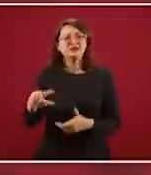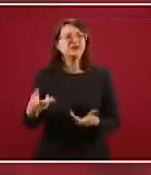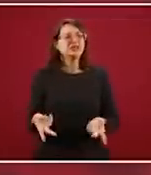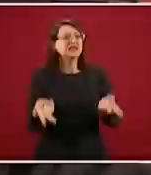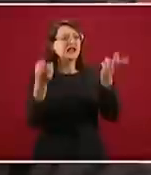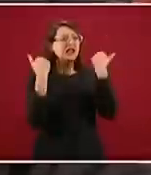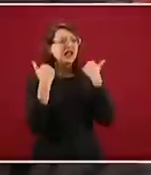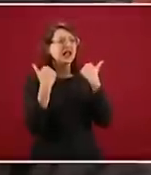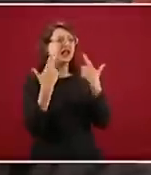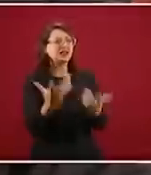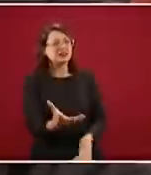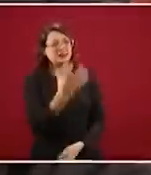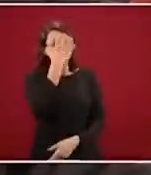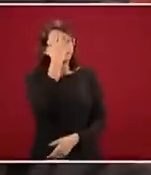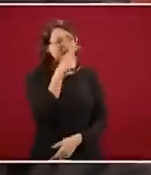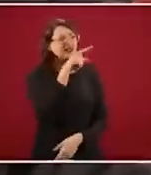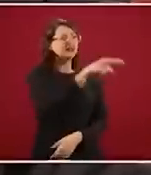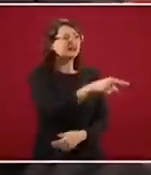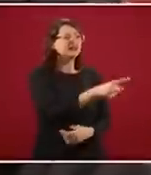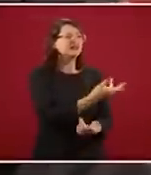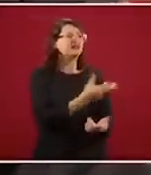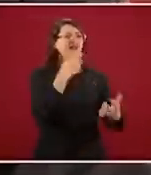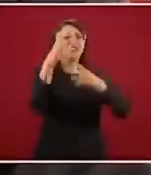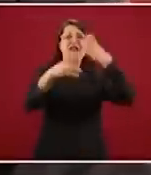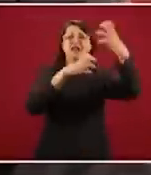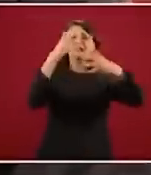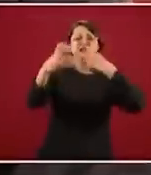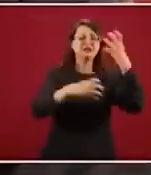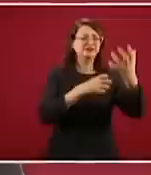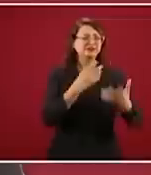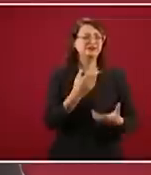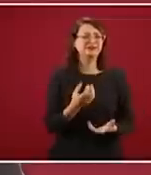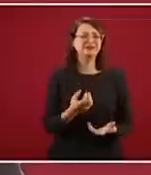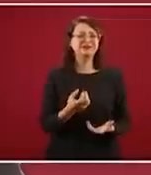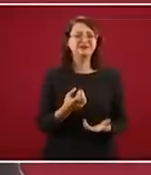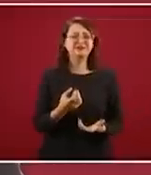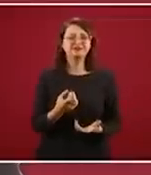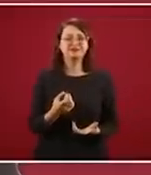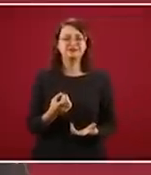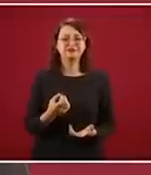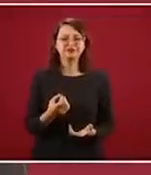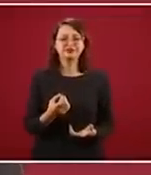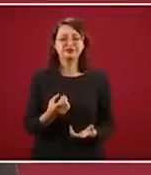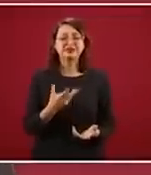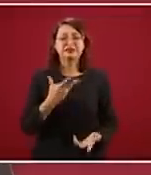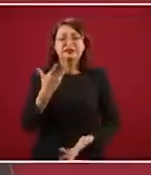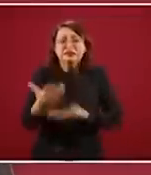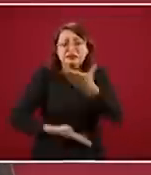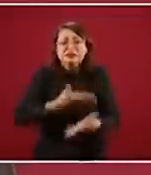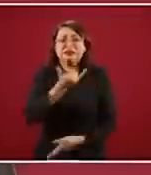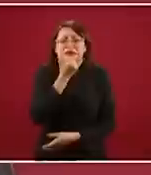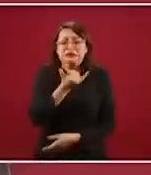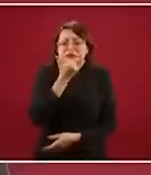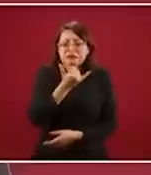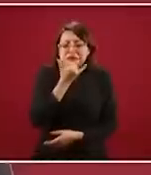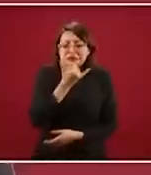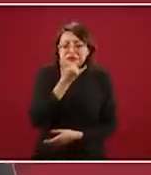por lo que fueron a hacer este grupo, ofreciéndome disculpas y